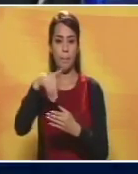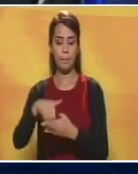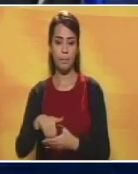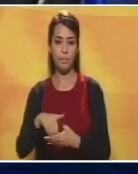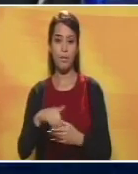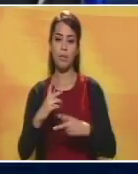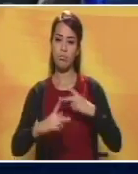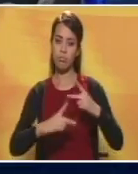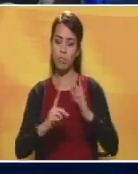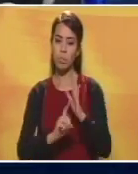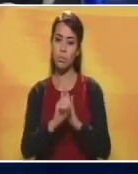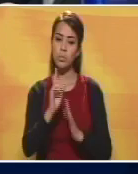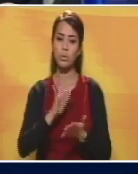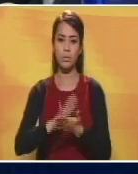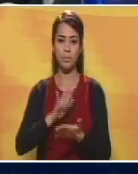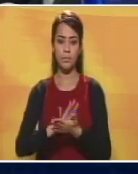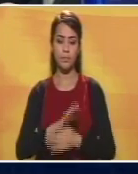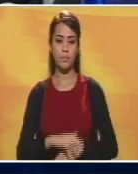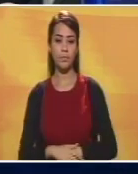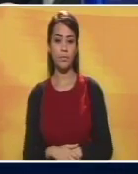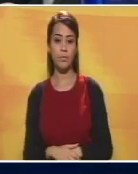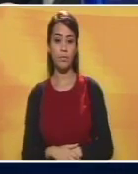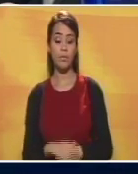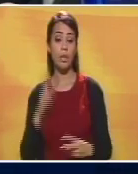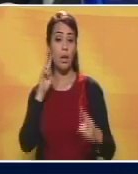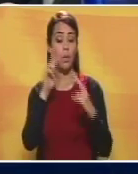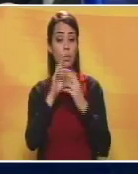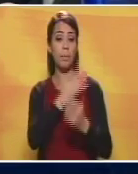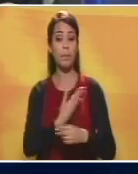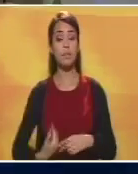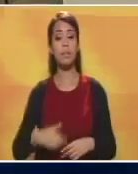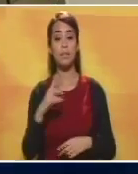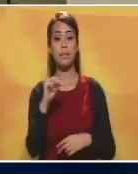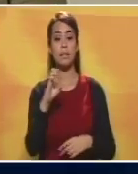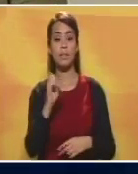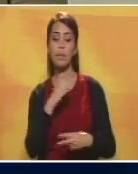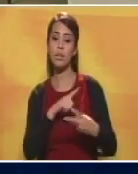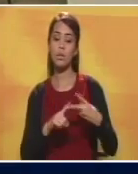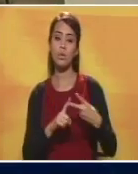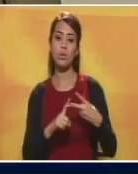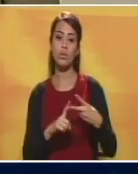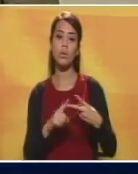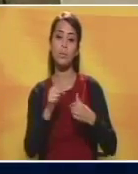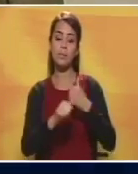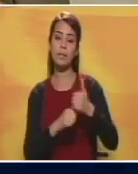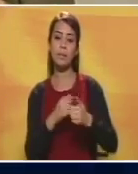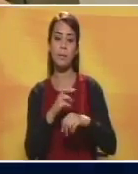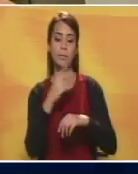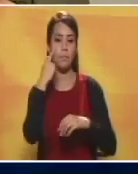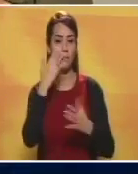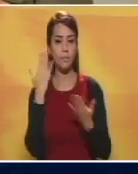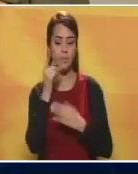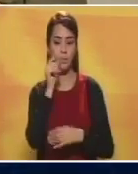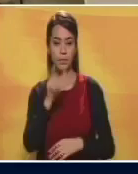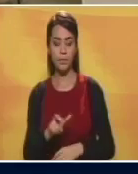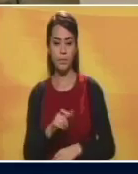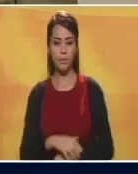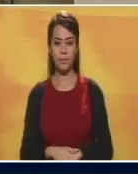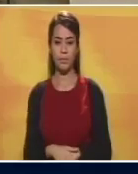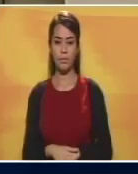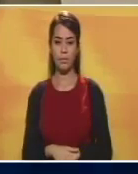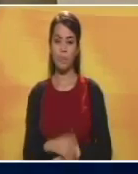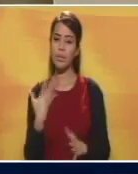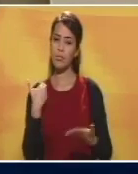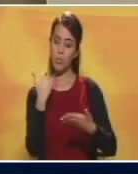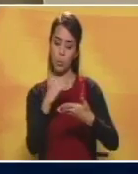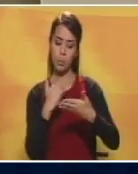se desarrollen de manera pacífica. El encuentro entre la presidenta del CNE con el vicecanciller de la Federación Rusa, Sergei Ryabkov, forma parte de